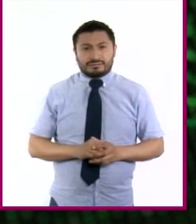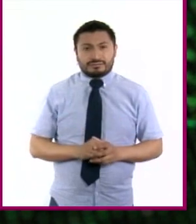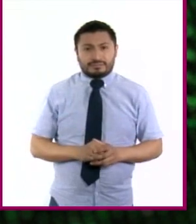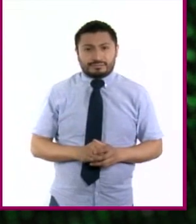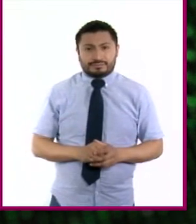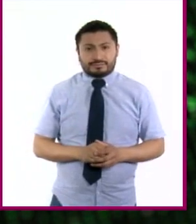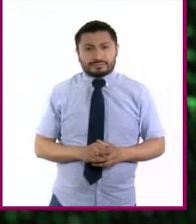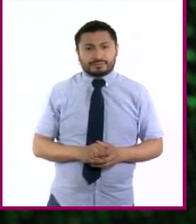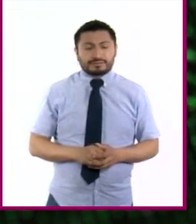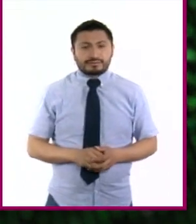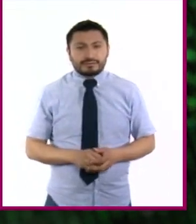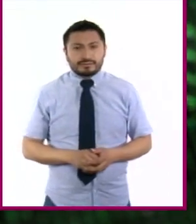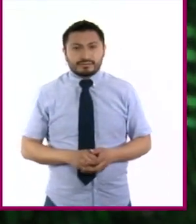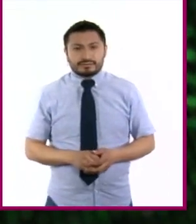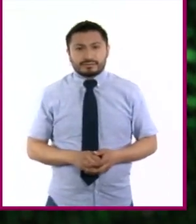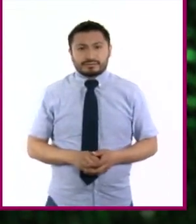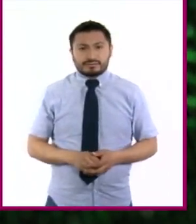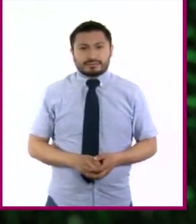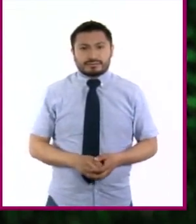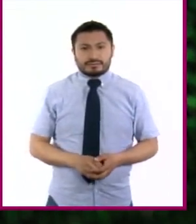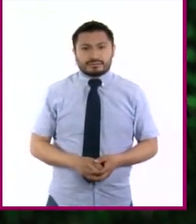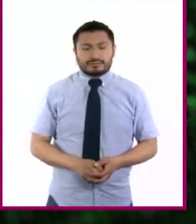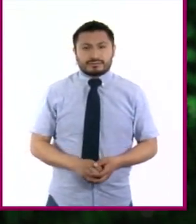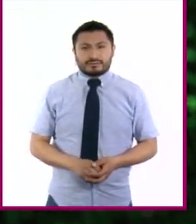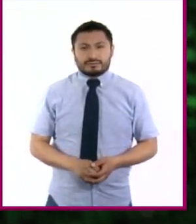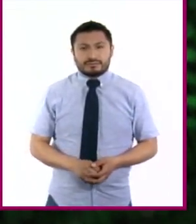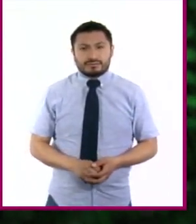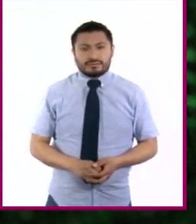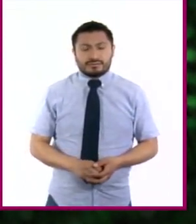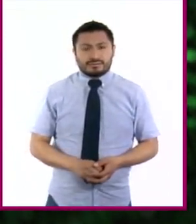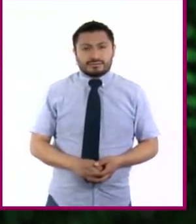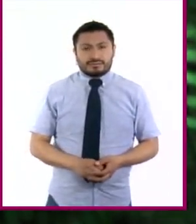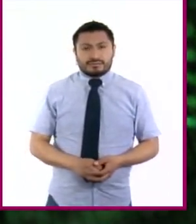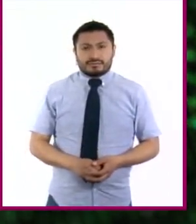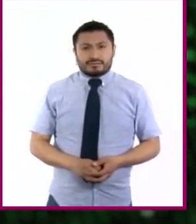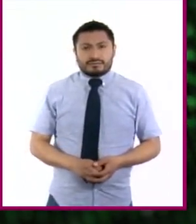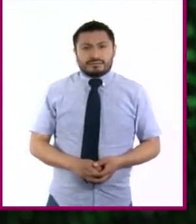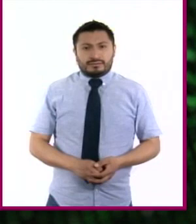por el profesor